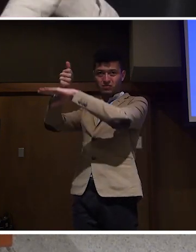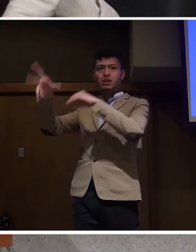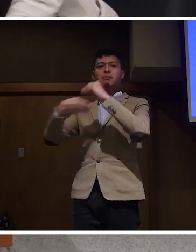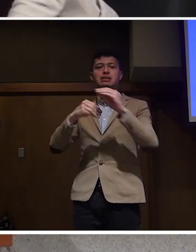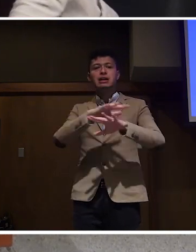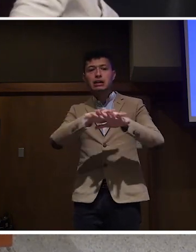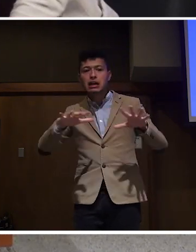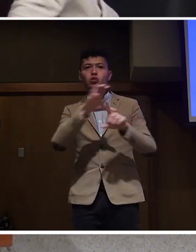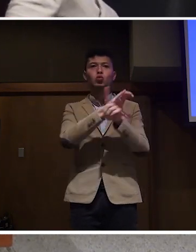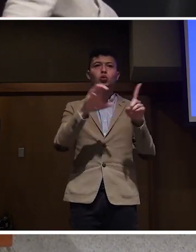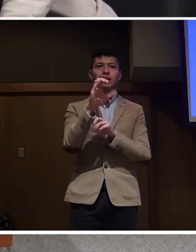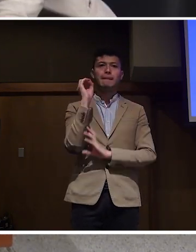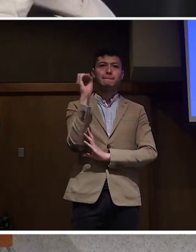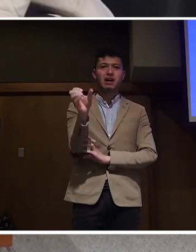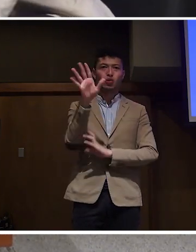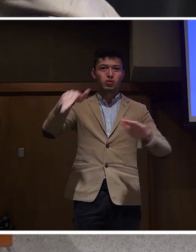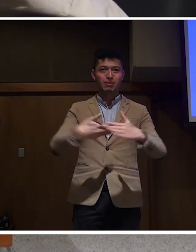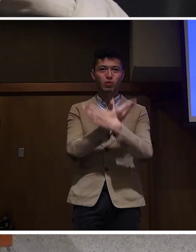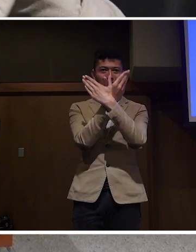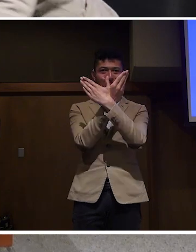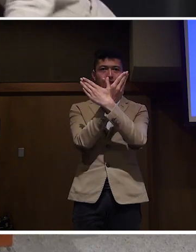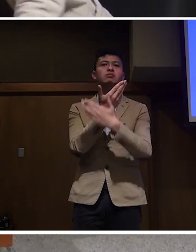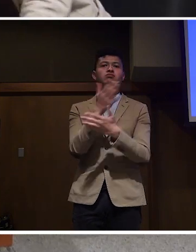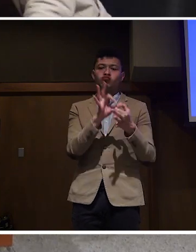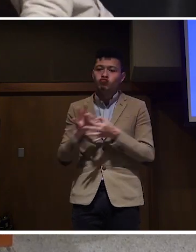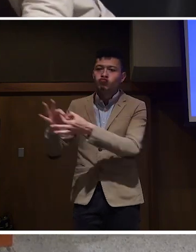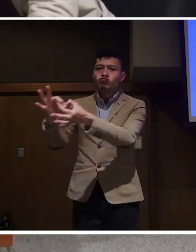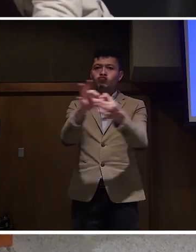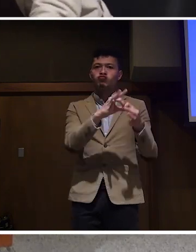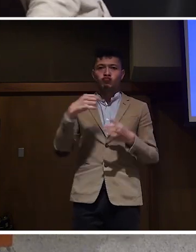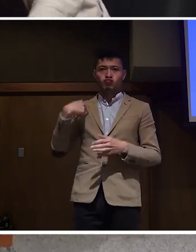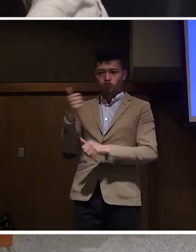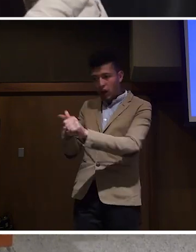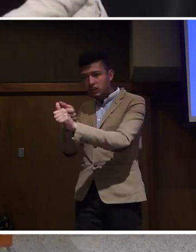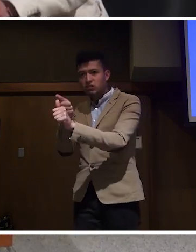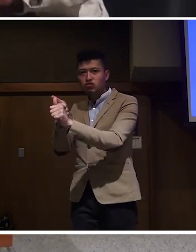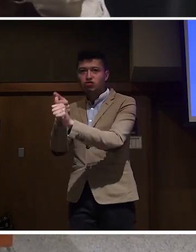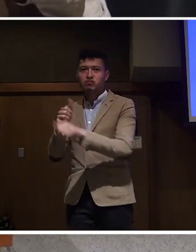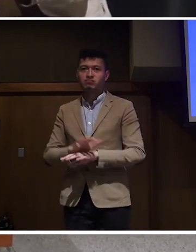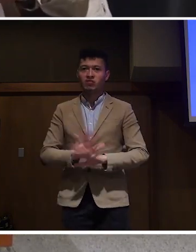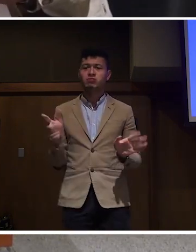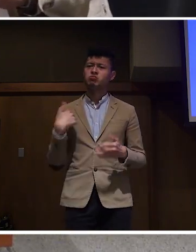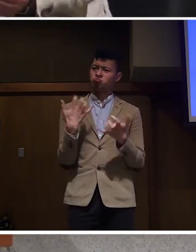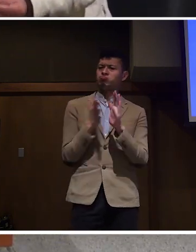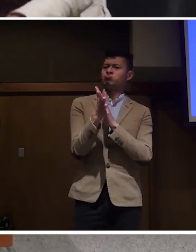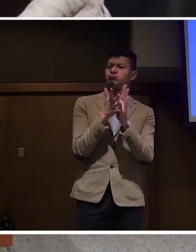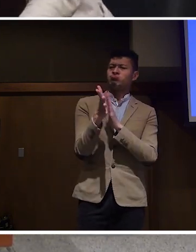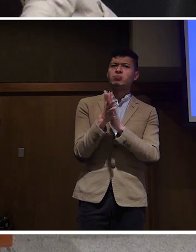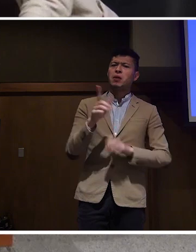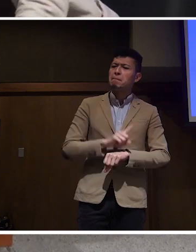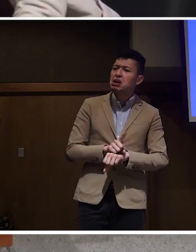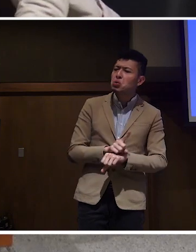cultural del Banco de la República. Bueno, yo quería gastar unos minutos antes de darle la palabra a